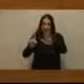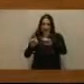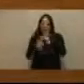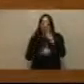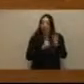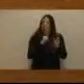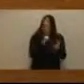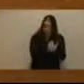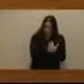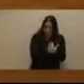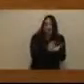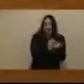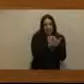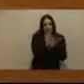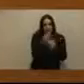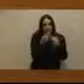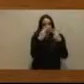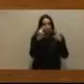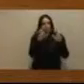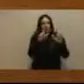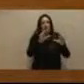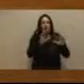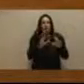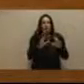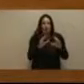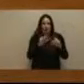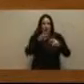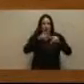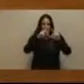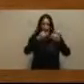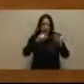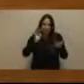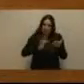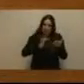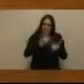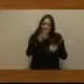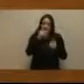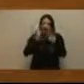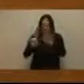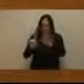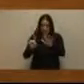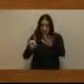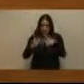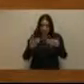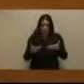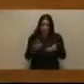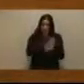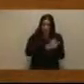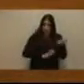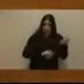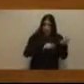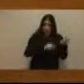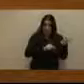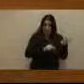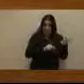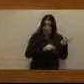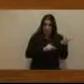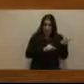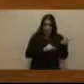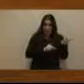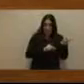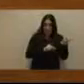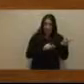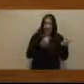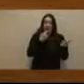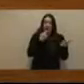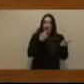Servicio Público de Telecomunicaciones del Principado, 26 páginas. Y mire, en este informe, además de